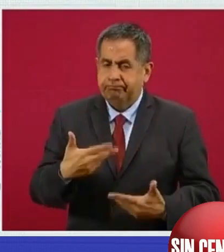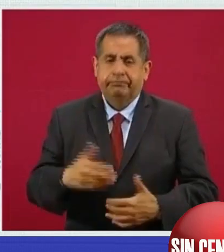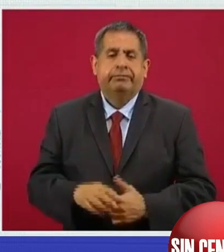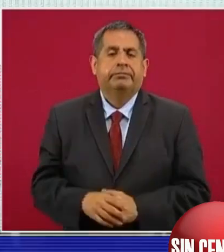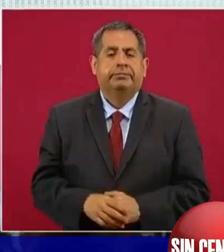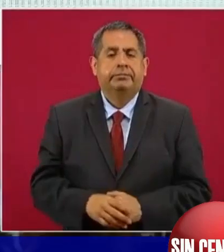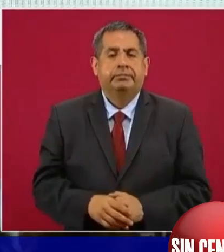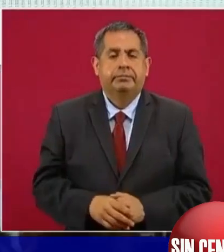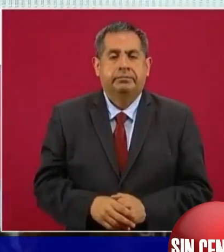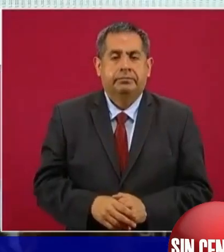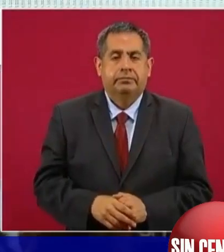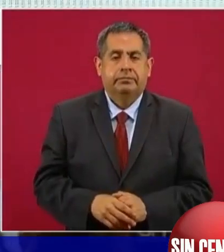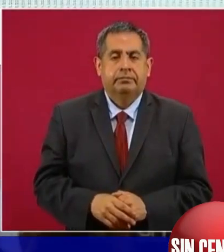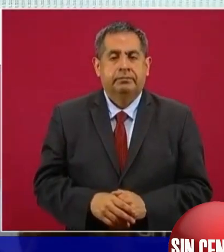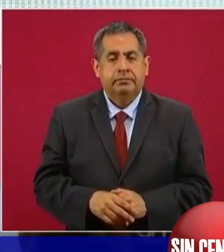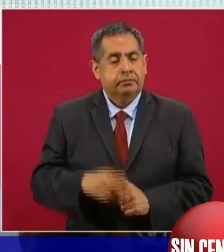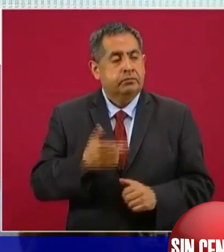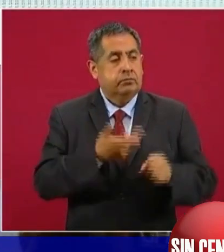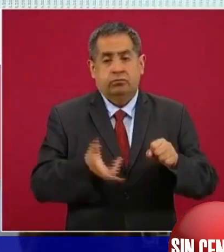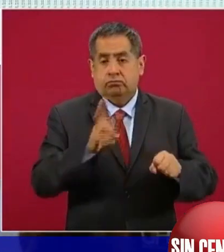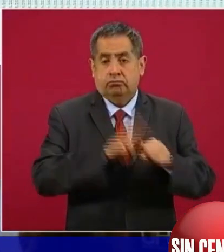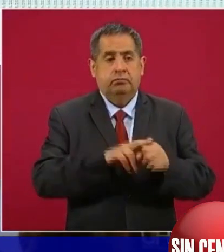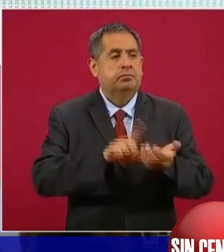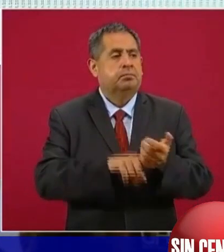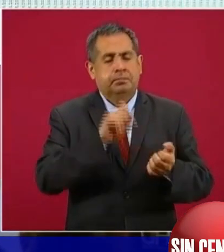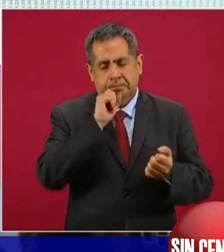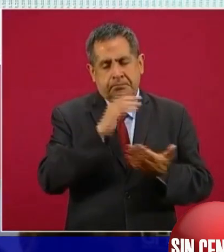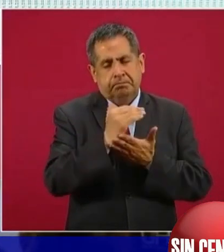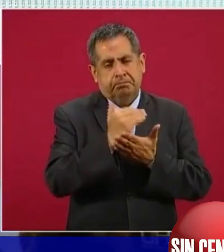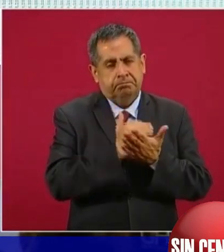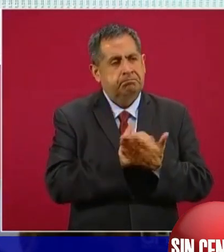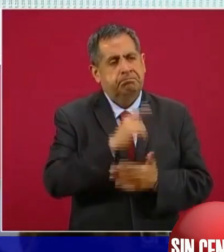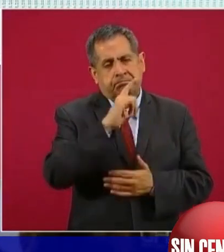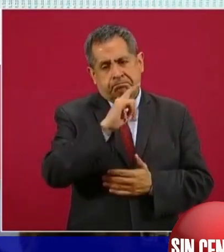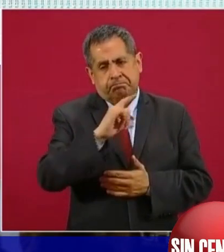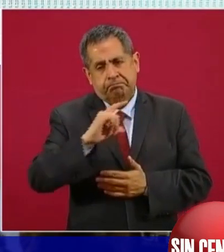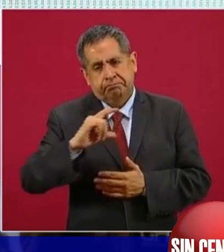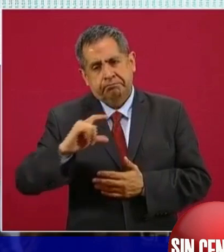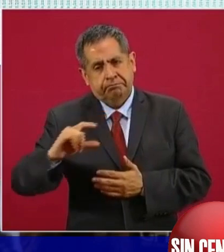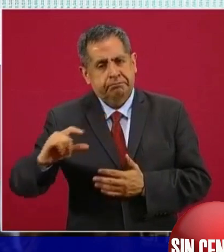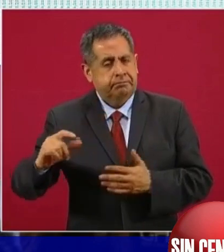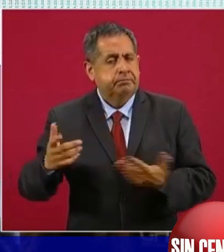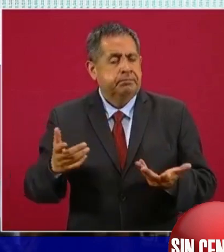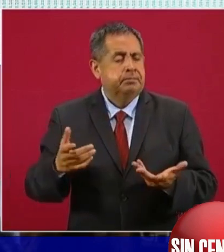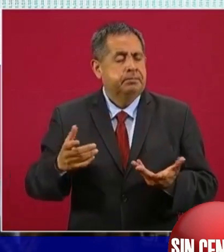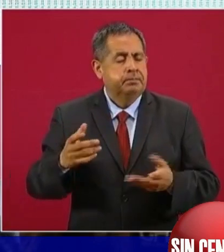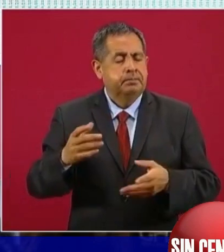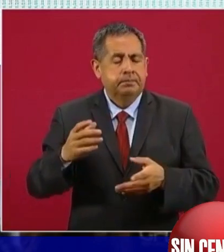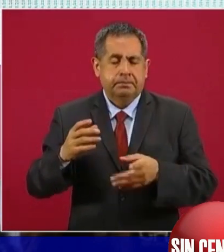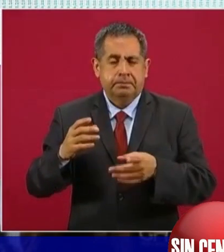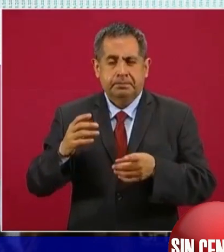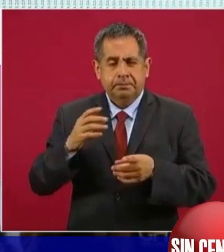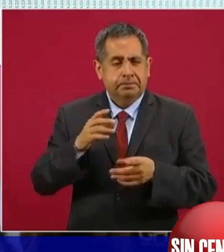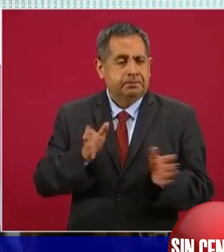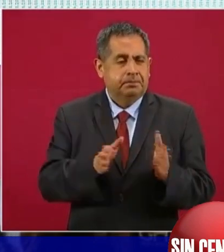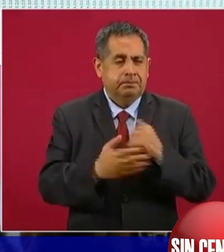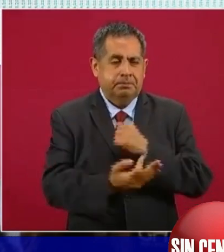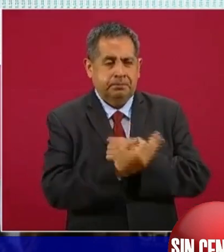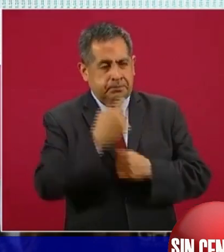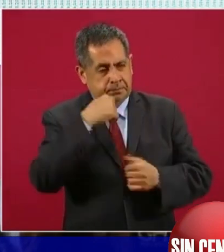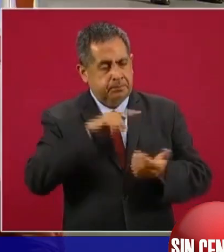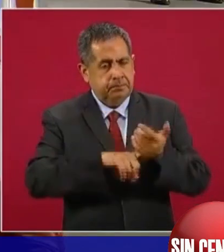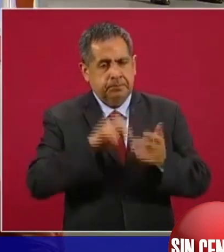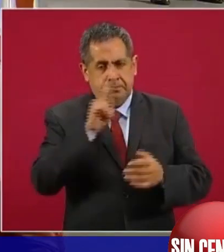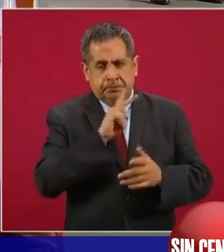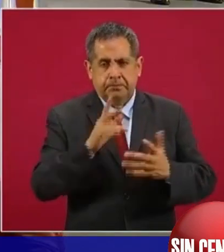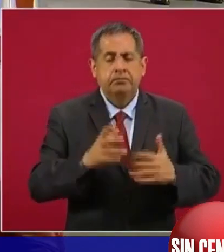siguiente. Y reducción en la ocupación hospitalaria, con menos de la cuarta parte de las camas con ventilador ocupadas y casi la